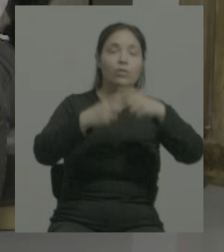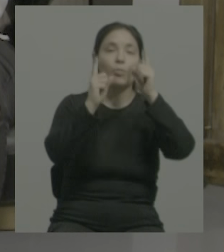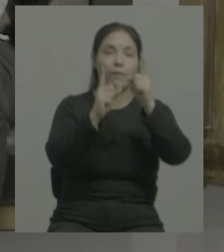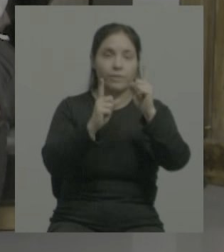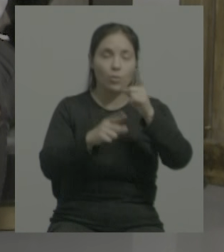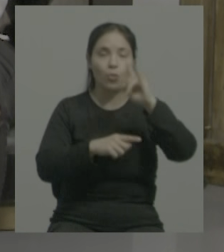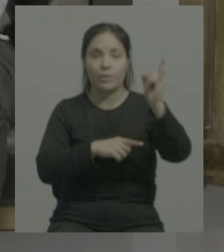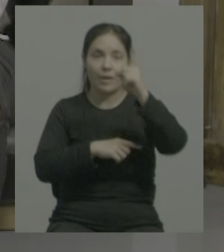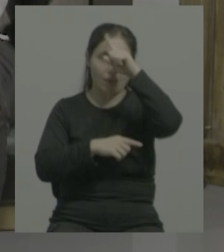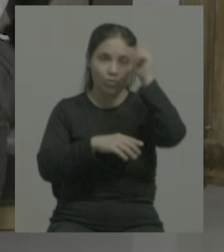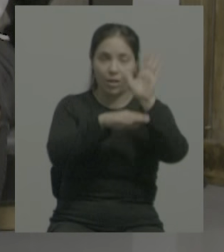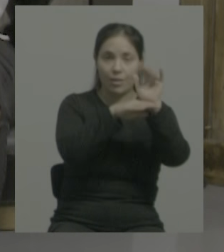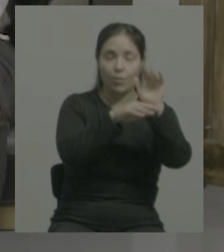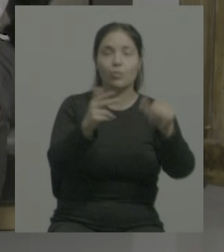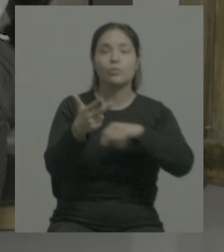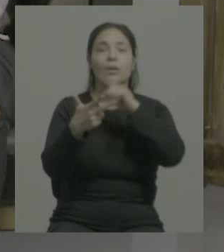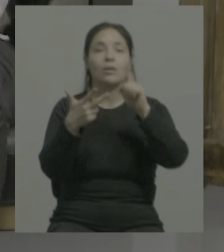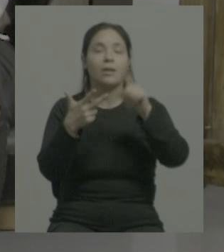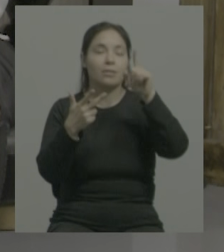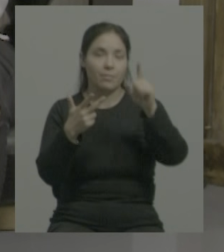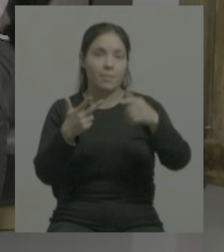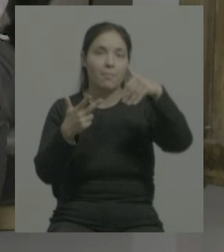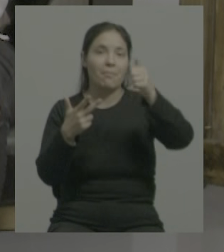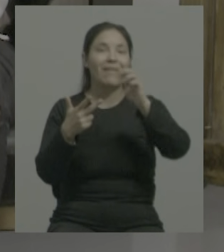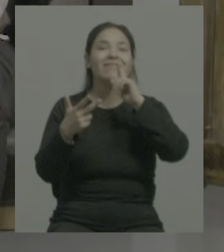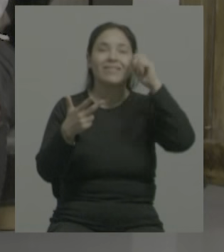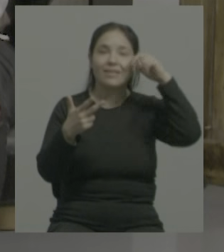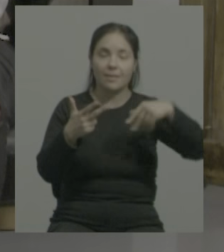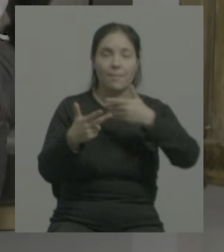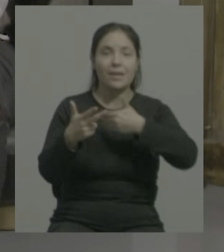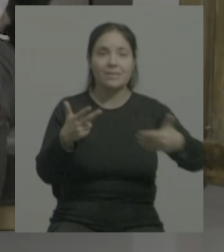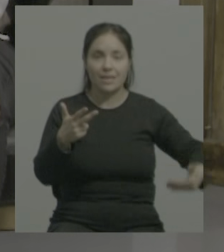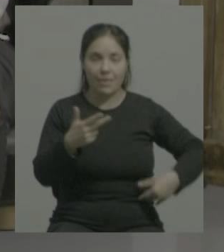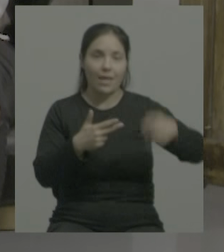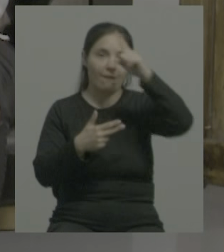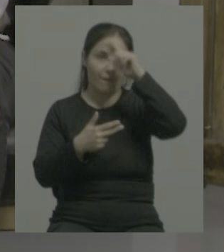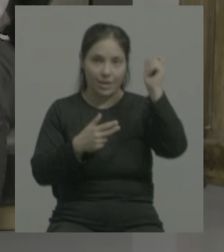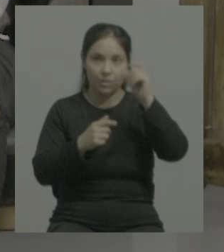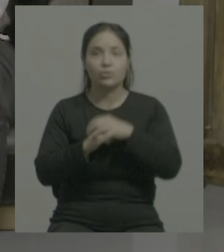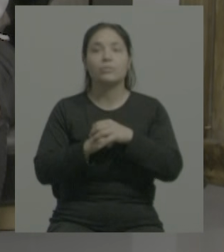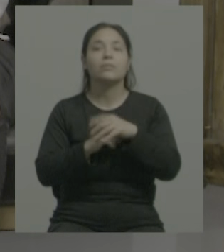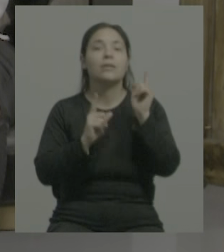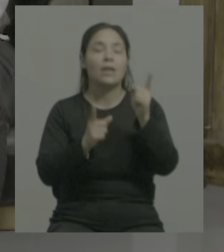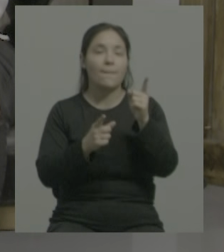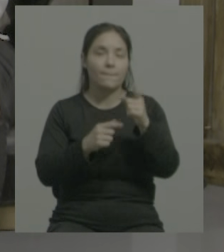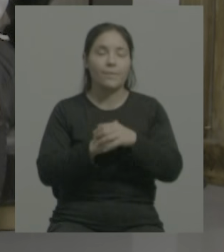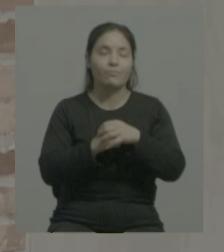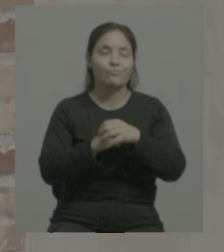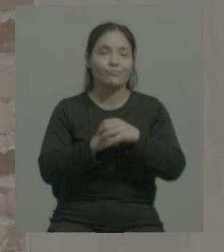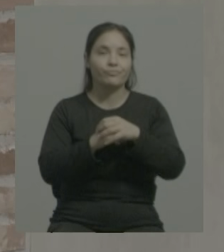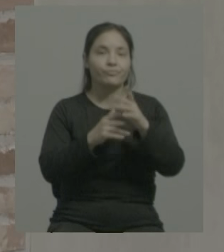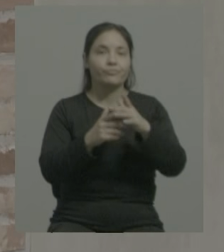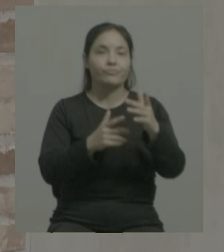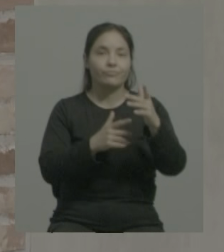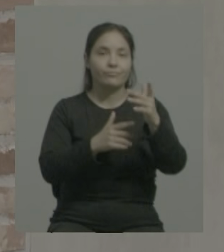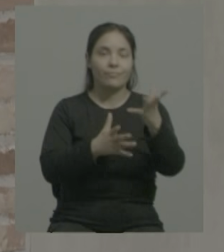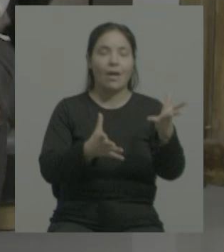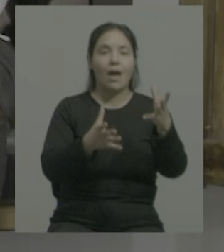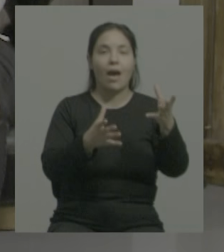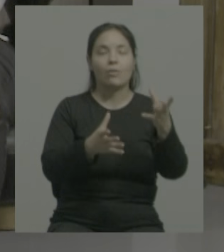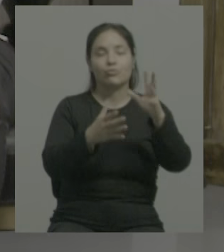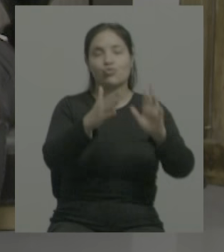Universidad Nacional de Cuyo, y también Martín Carrada, que es presidente de la Federación y además consejero superior. Les vamos a dar la bienvenida. ¿Cómo